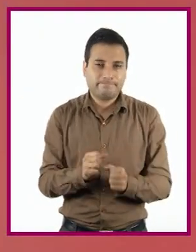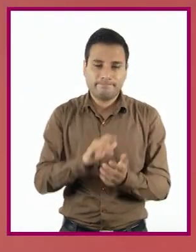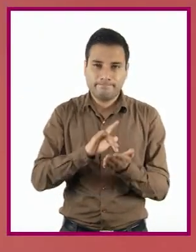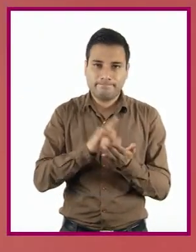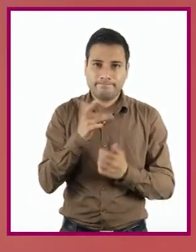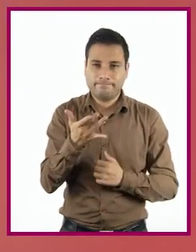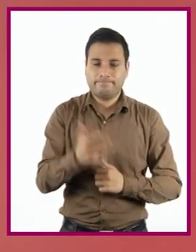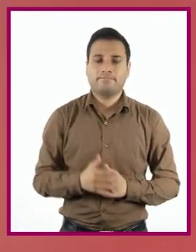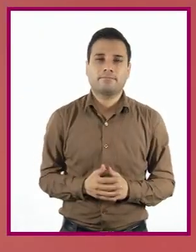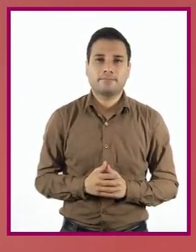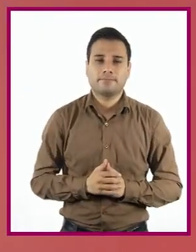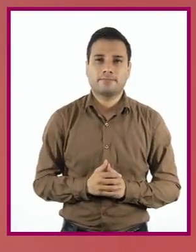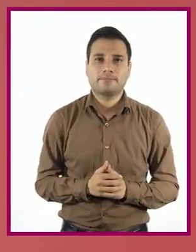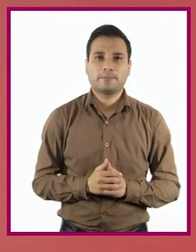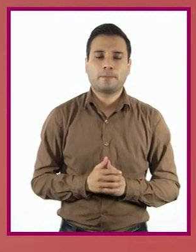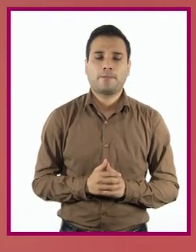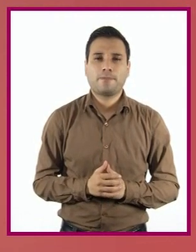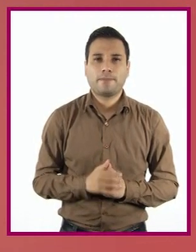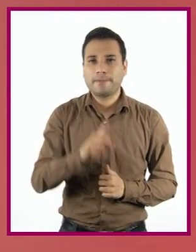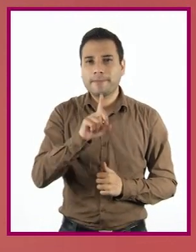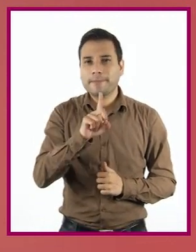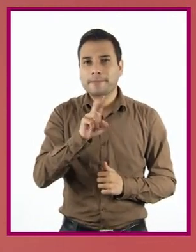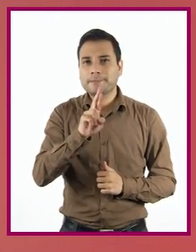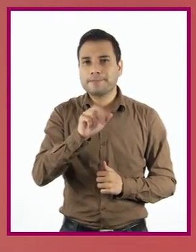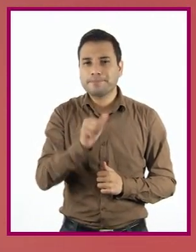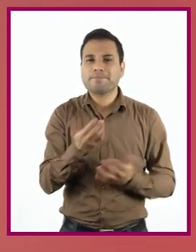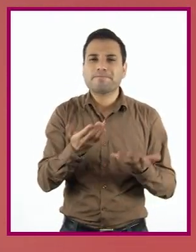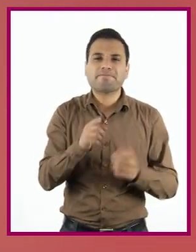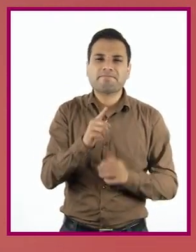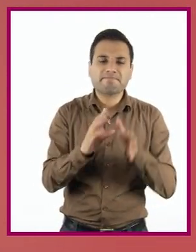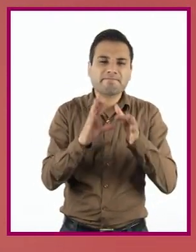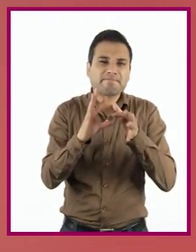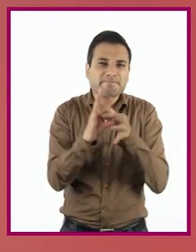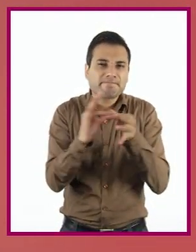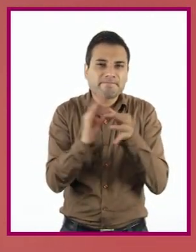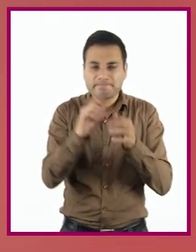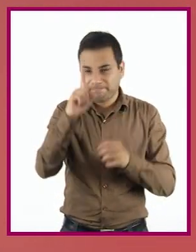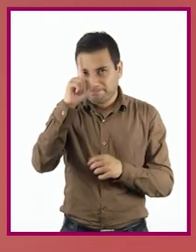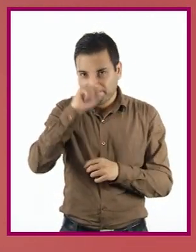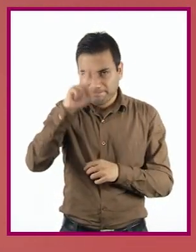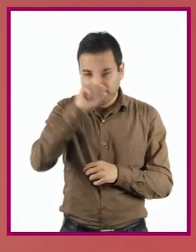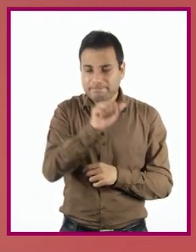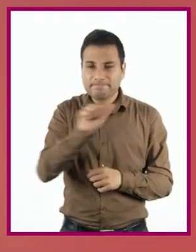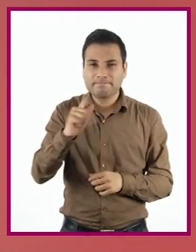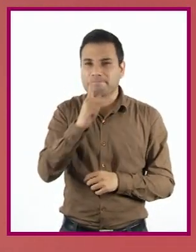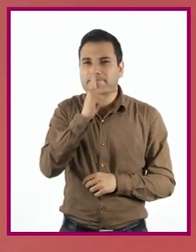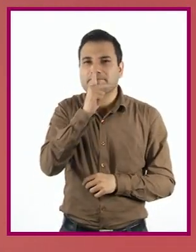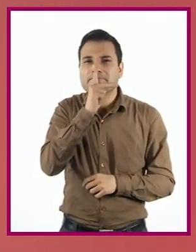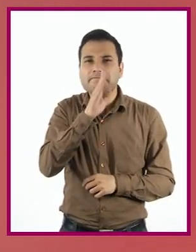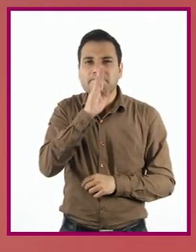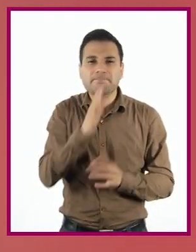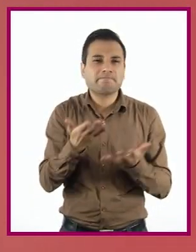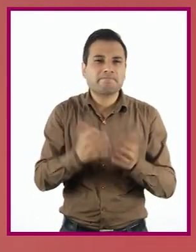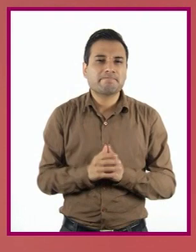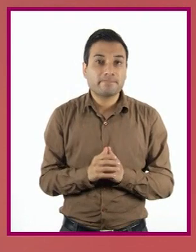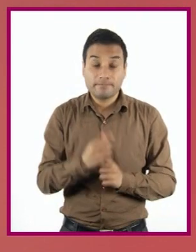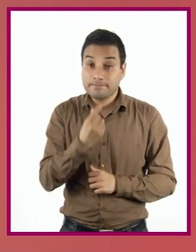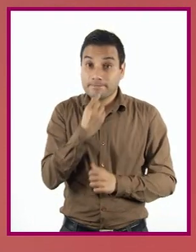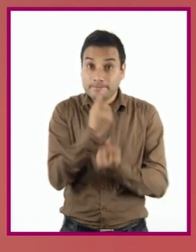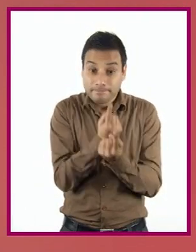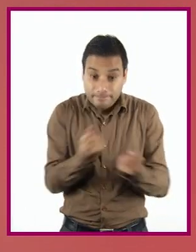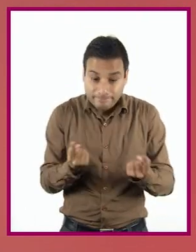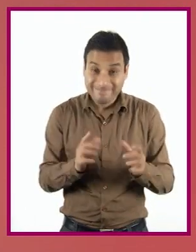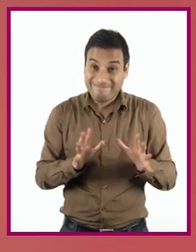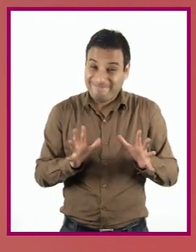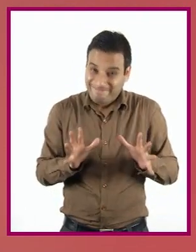Gracias. Doctora García Franco, ¿qué mensaje les dejaría a los padres de familia que nos acompañan para que motiven a sus hijos a